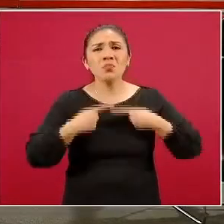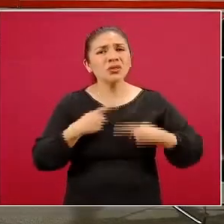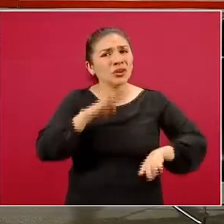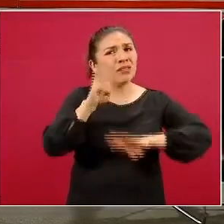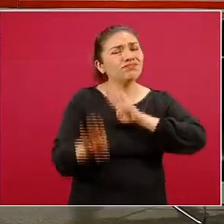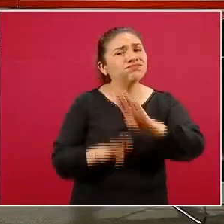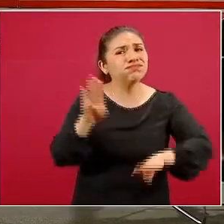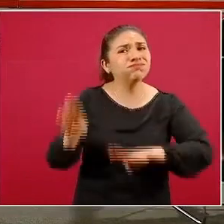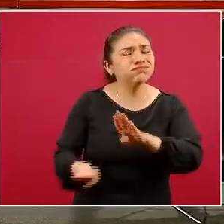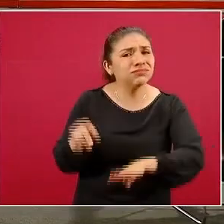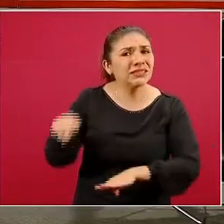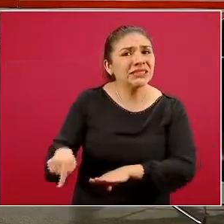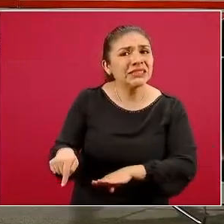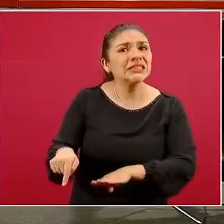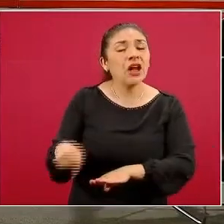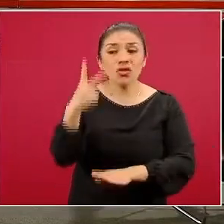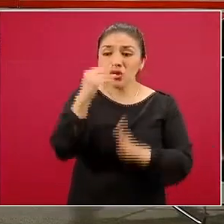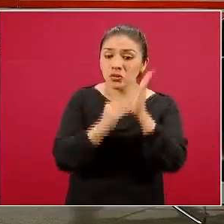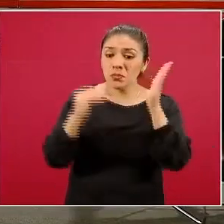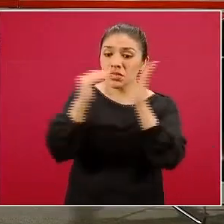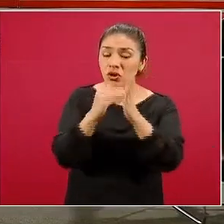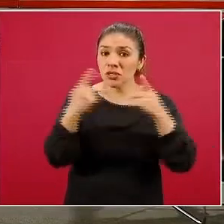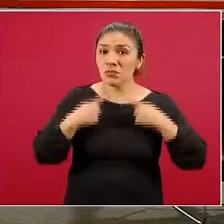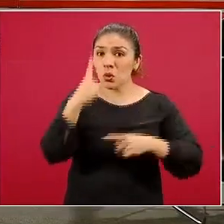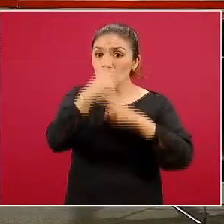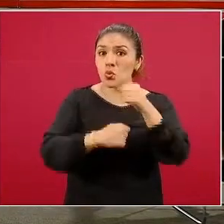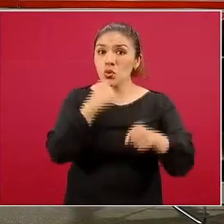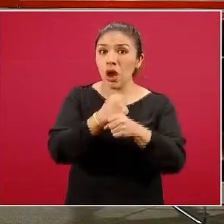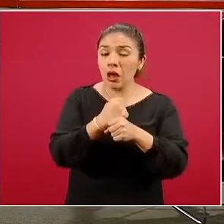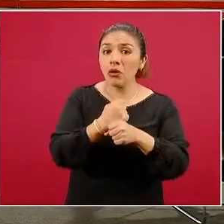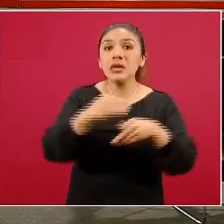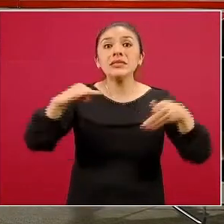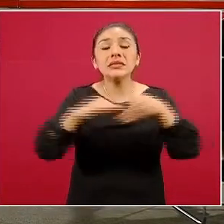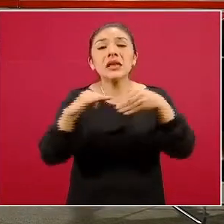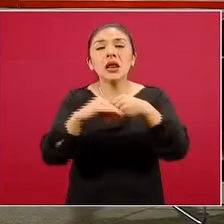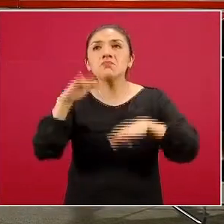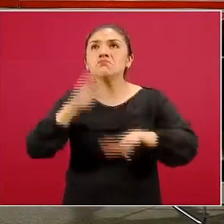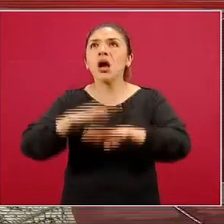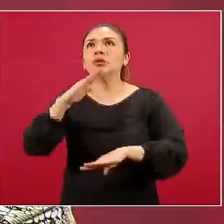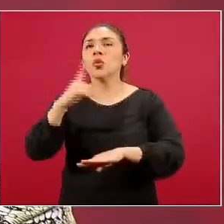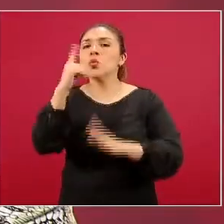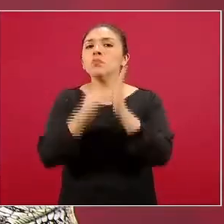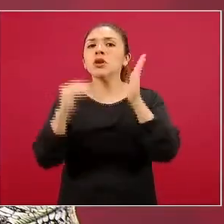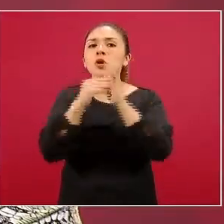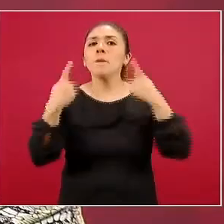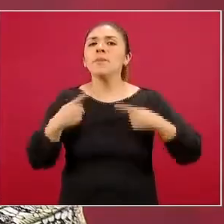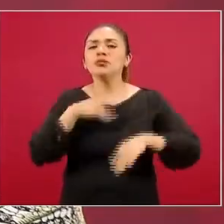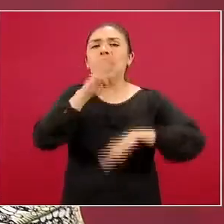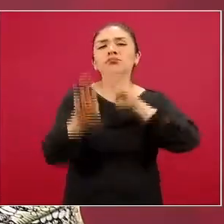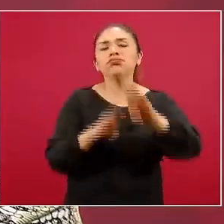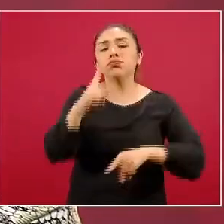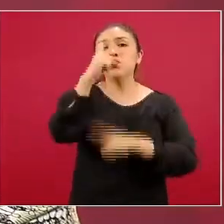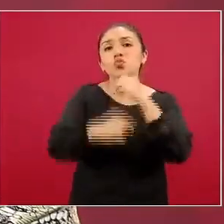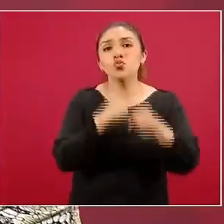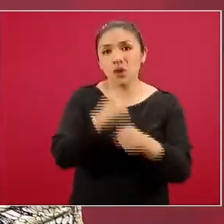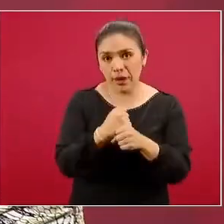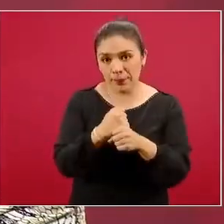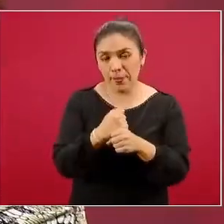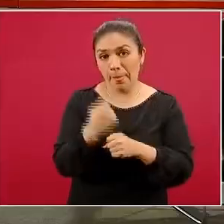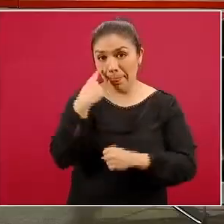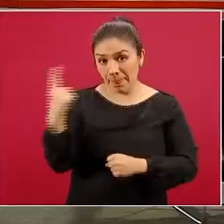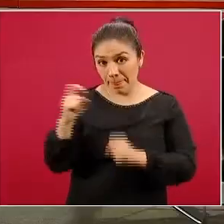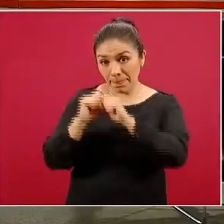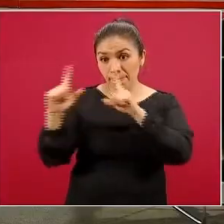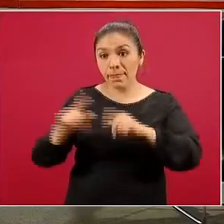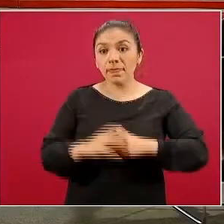defunciones, 2 millones de casos anuales y cerca de 1 millón de defunciones cada año. Si me pasas la siguiente,